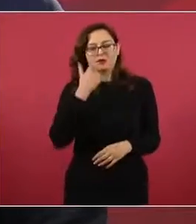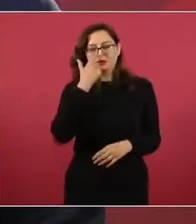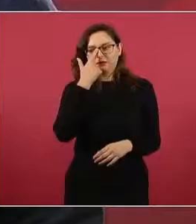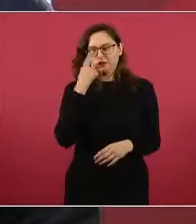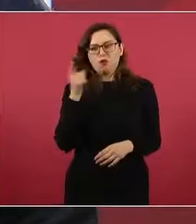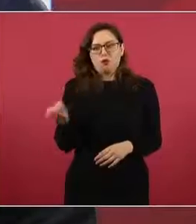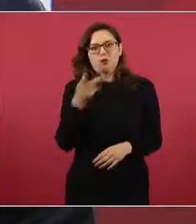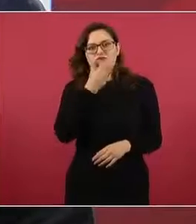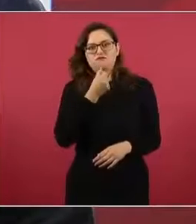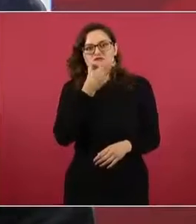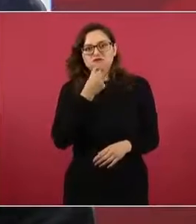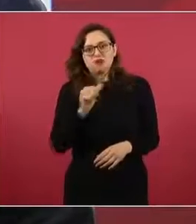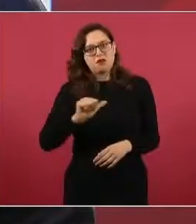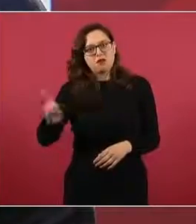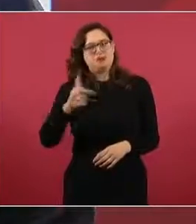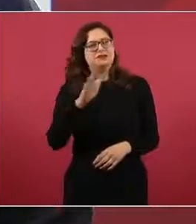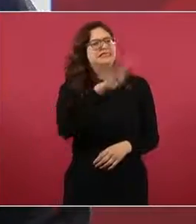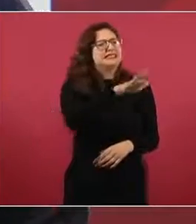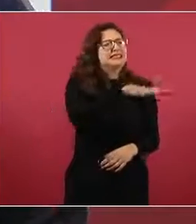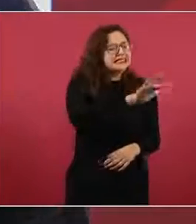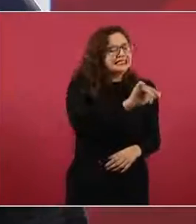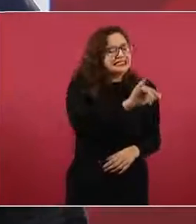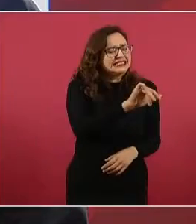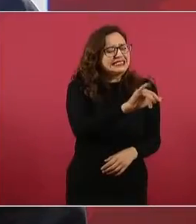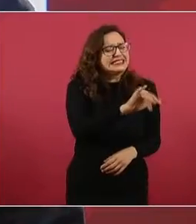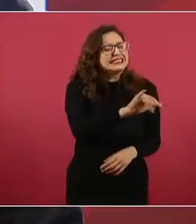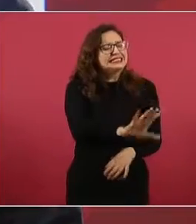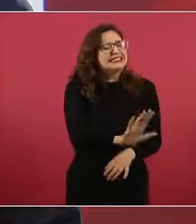de las señoras, ¿no?: sí,